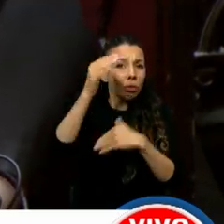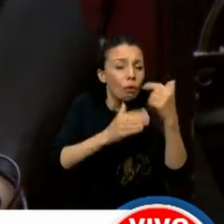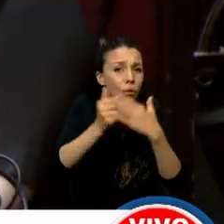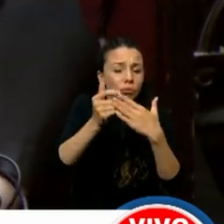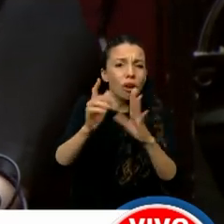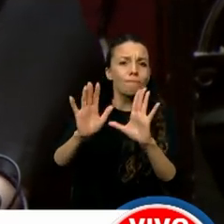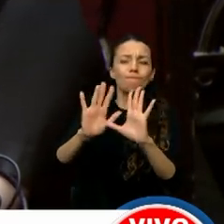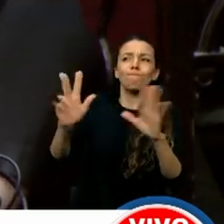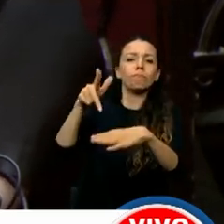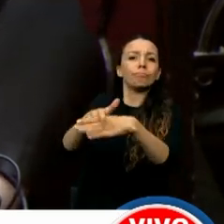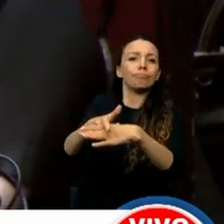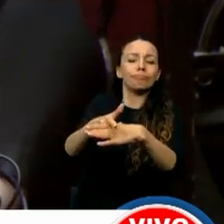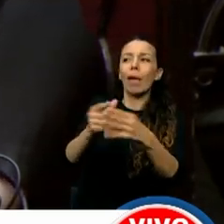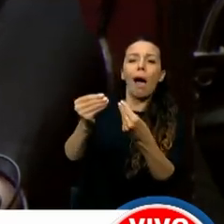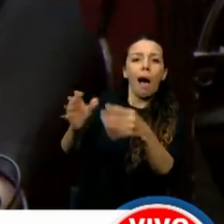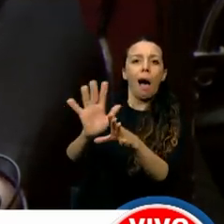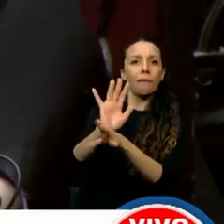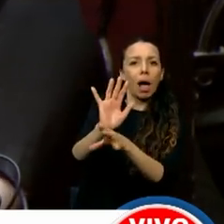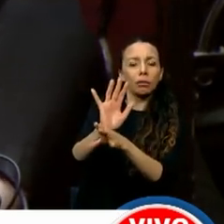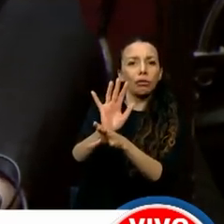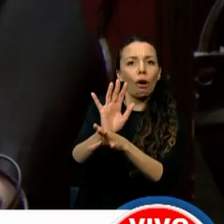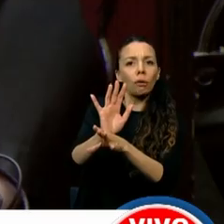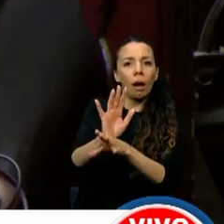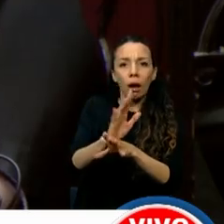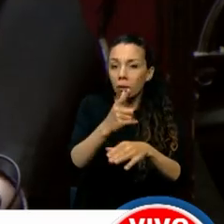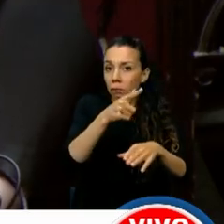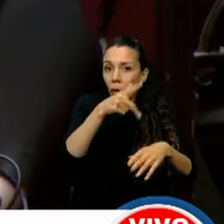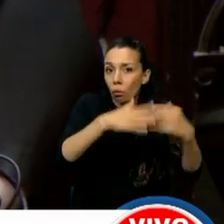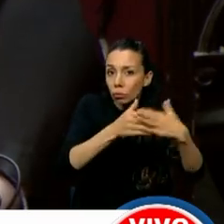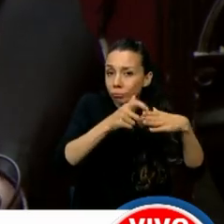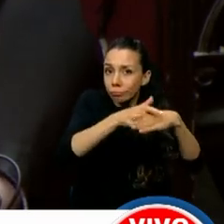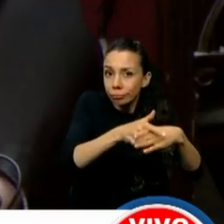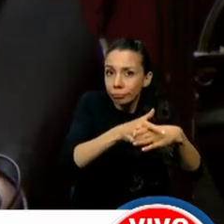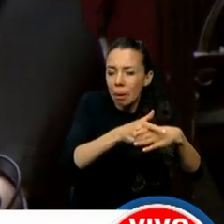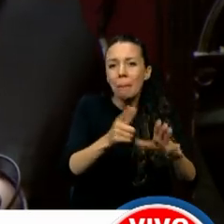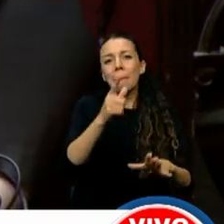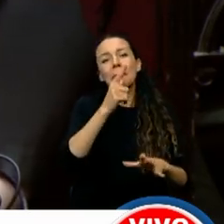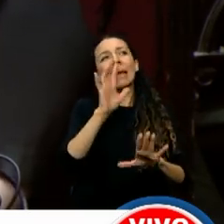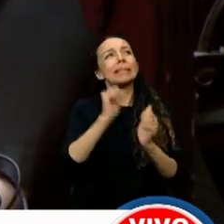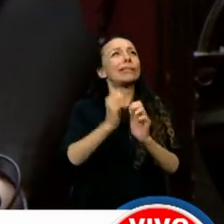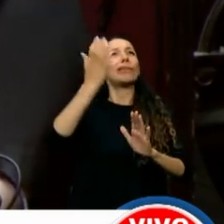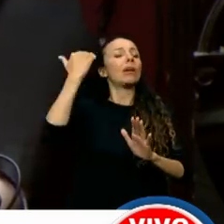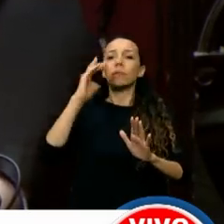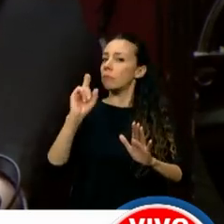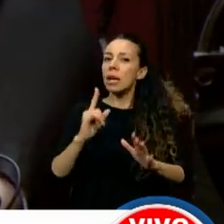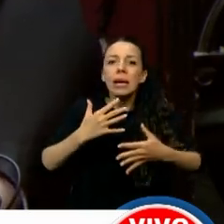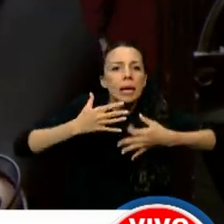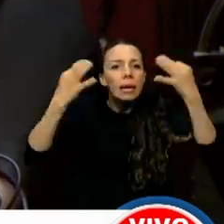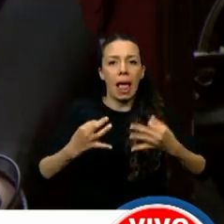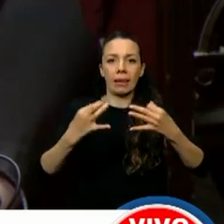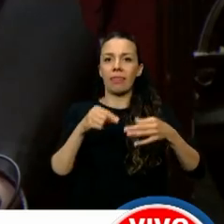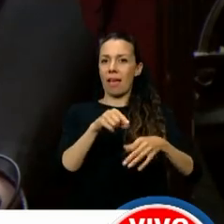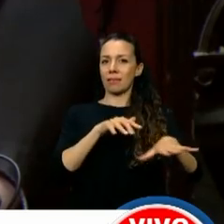pero bueno son parece anécdotas no señores en la realidad en lo que pasó y ahí vamos